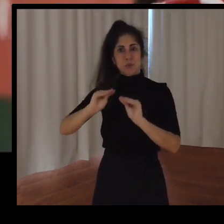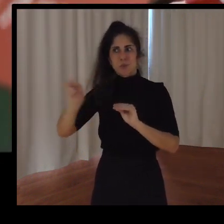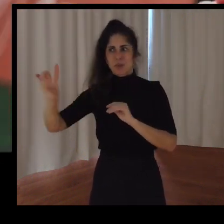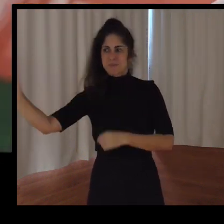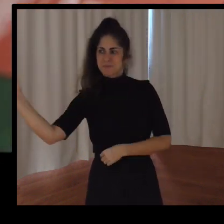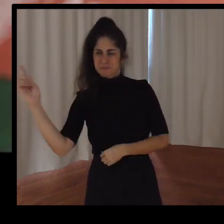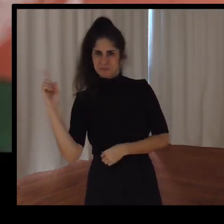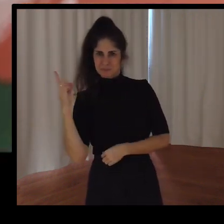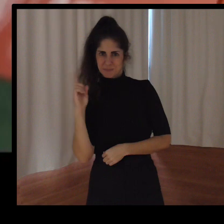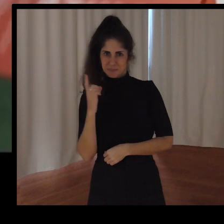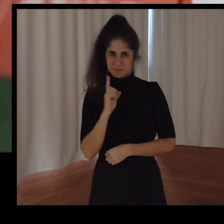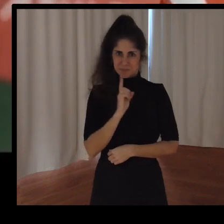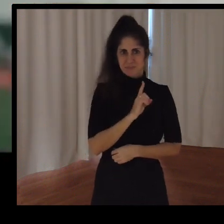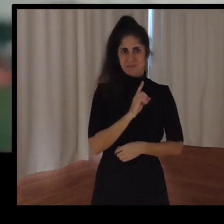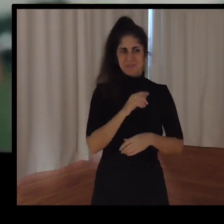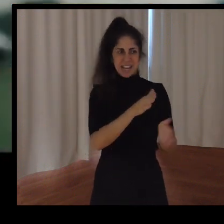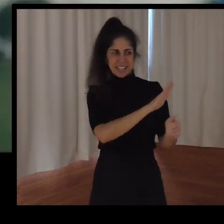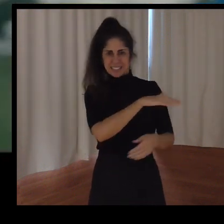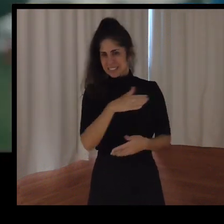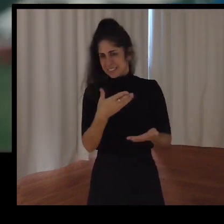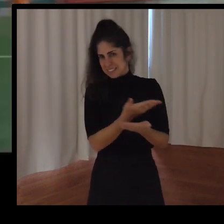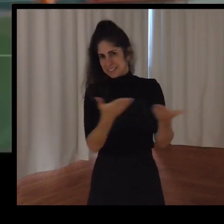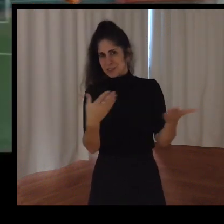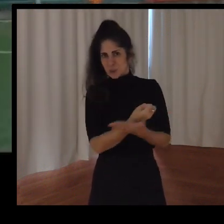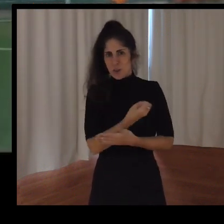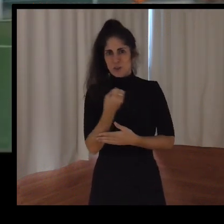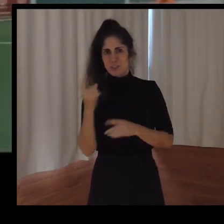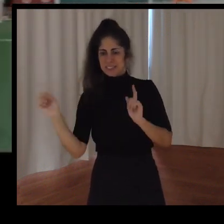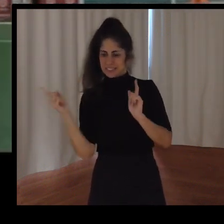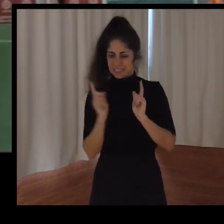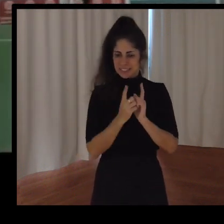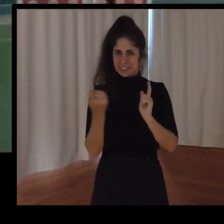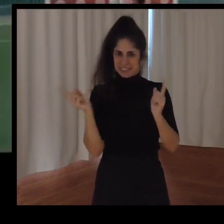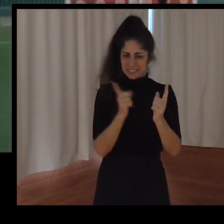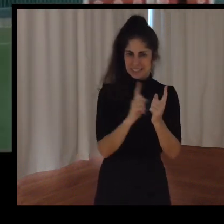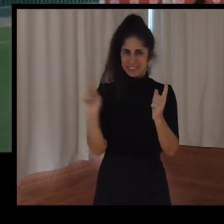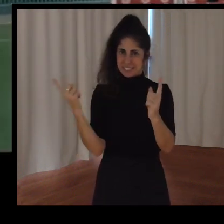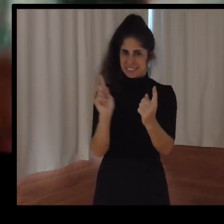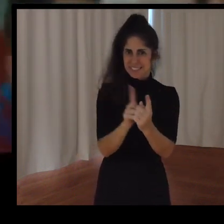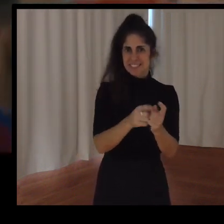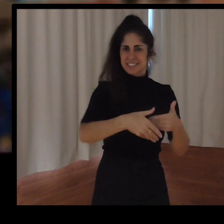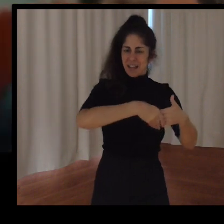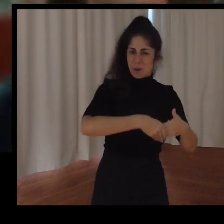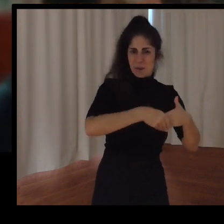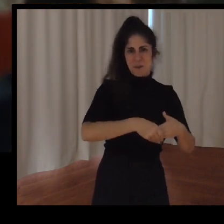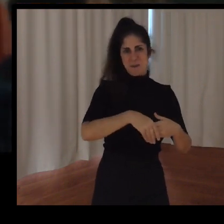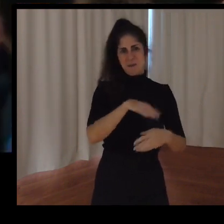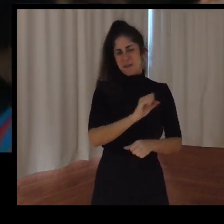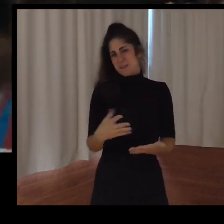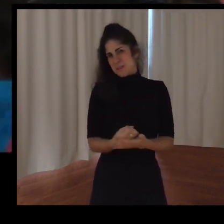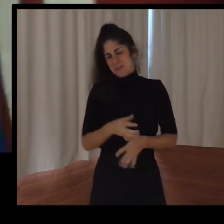saludó... los chavales alucinaban. No me esperaba que viniese Puyol a vernos